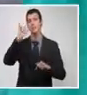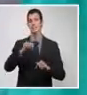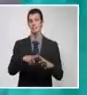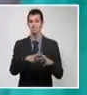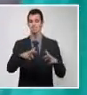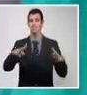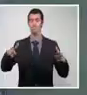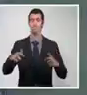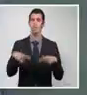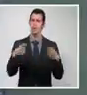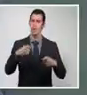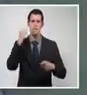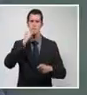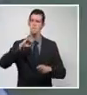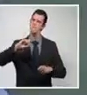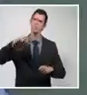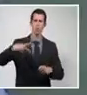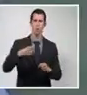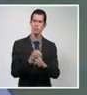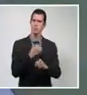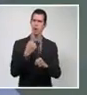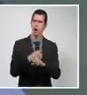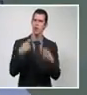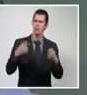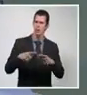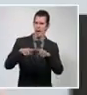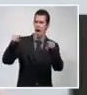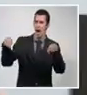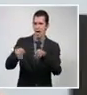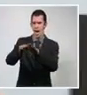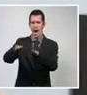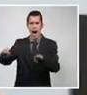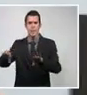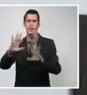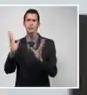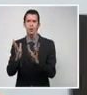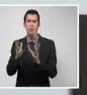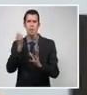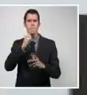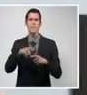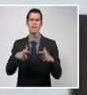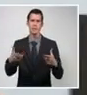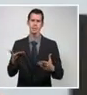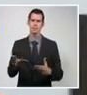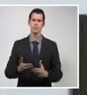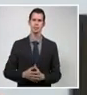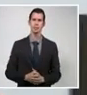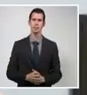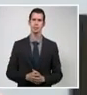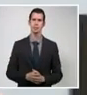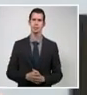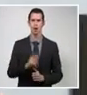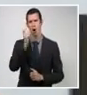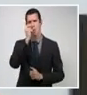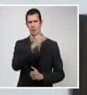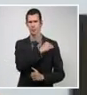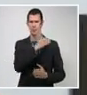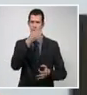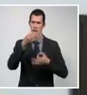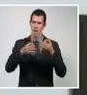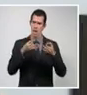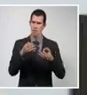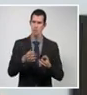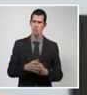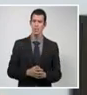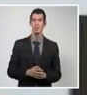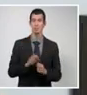más trabajo y el acondicionamiento de más capacidades. En este último mes, la labor asistencial ha sido muy, muy, pero